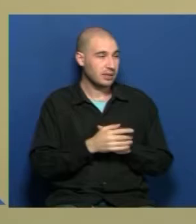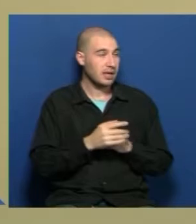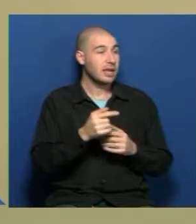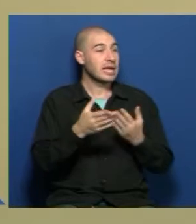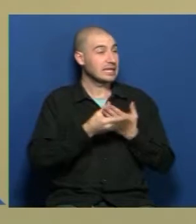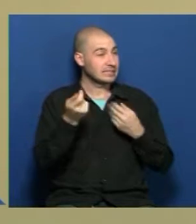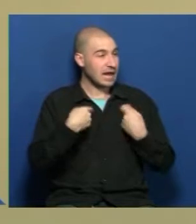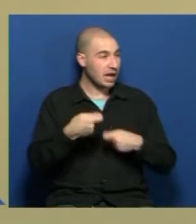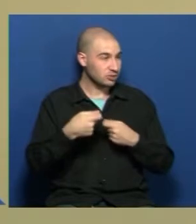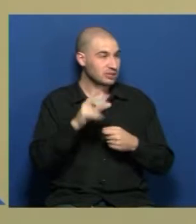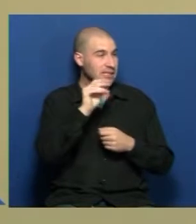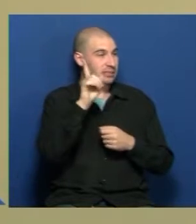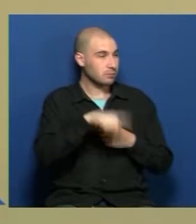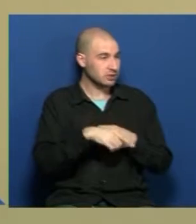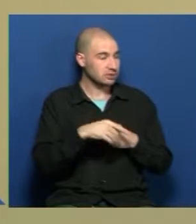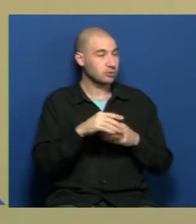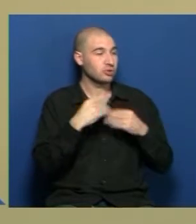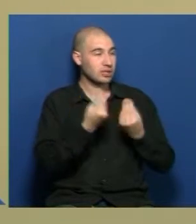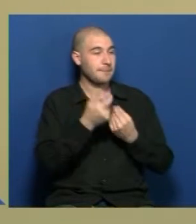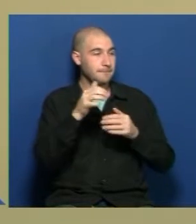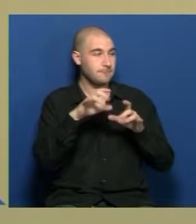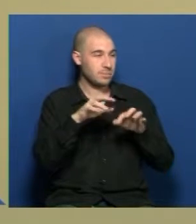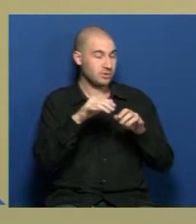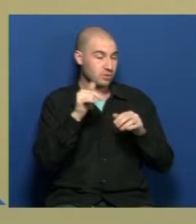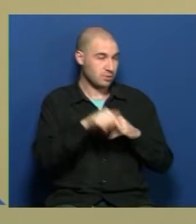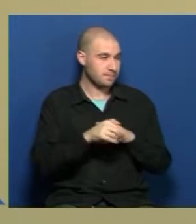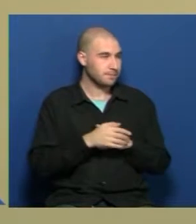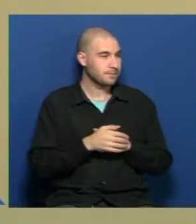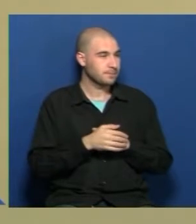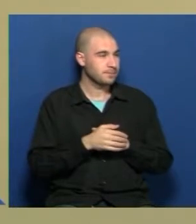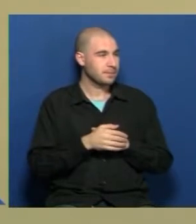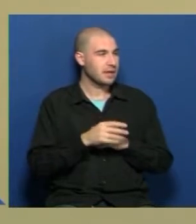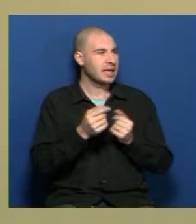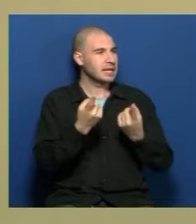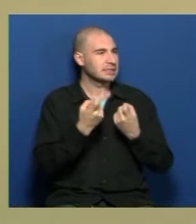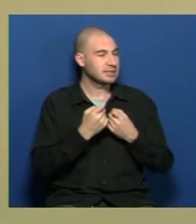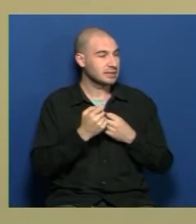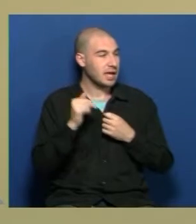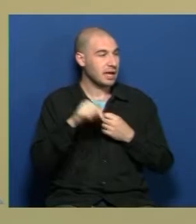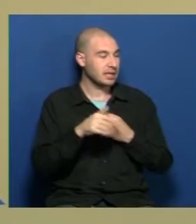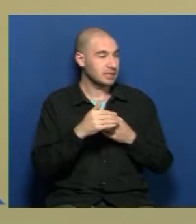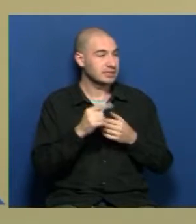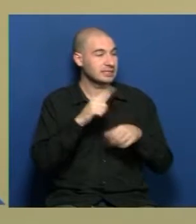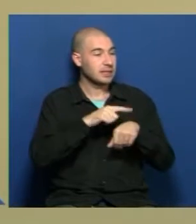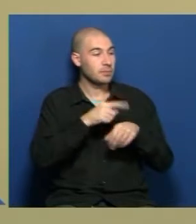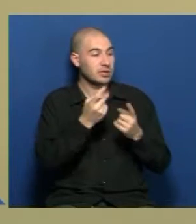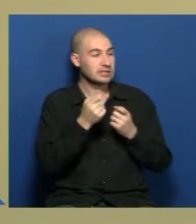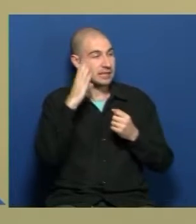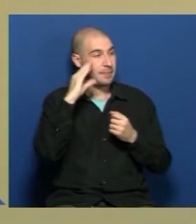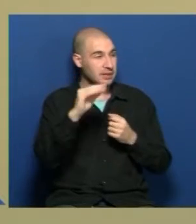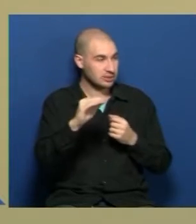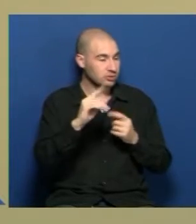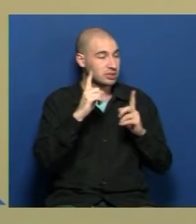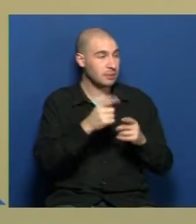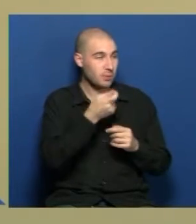de los costos de este 30% de cubrir el padrón electoral en voto electrónico, se necesita una cierta cantidad de tiempo para la capacitación y